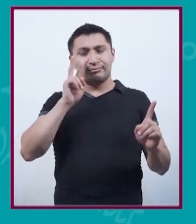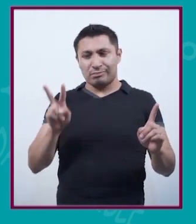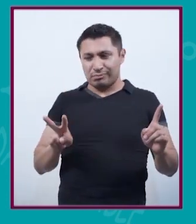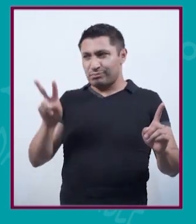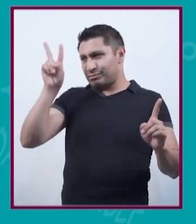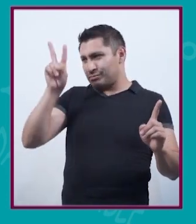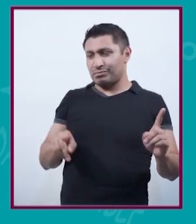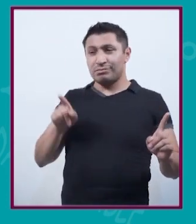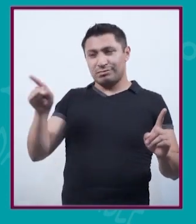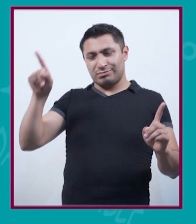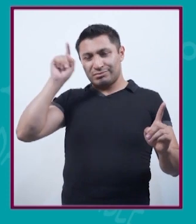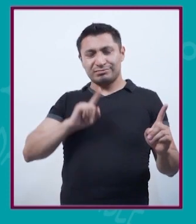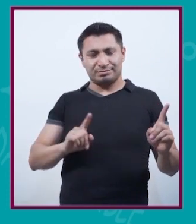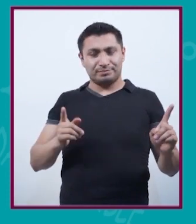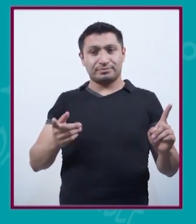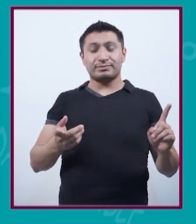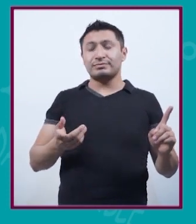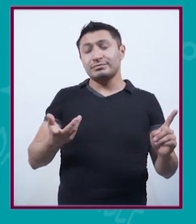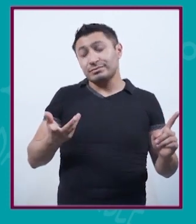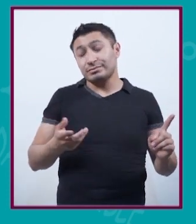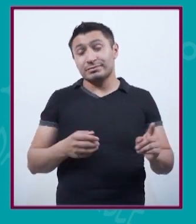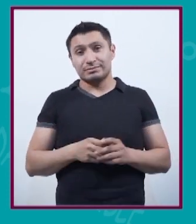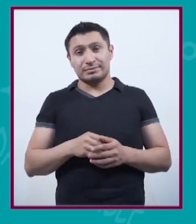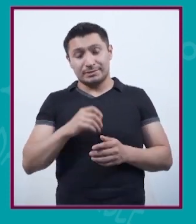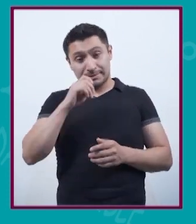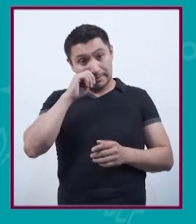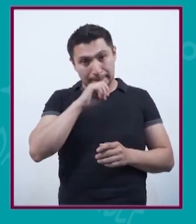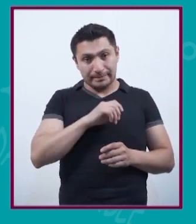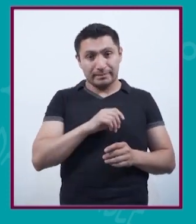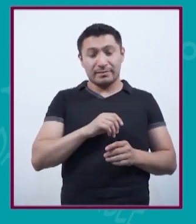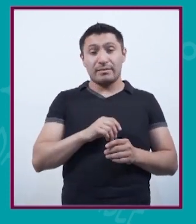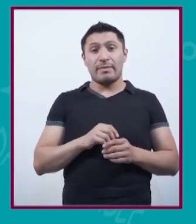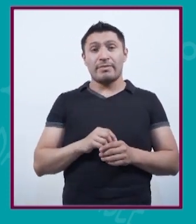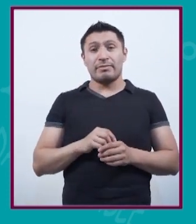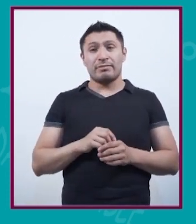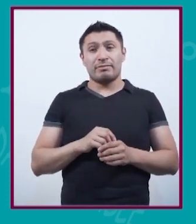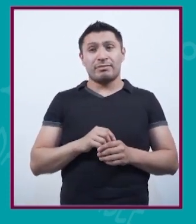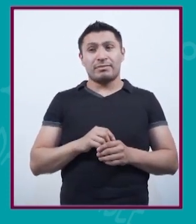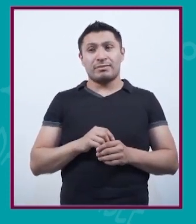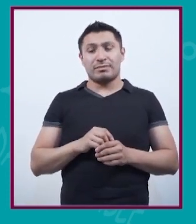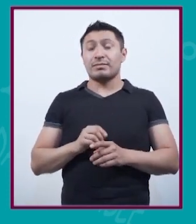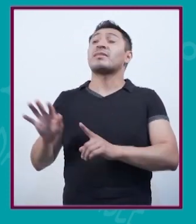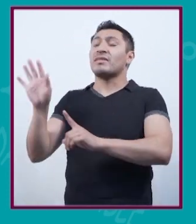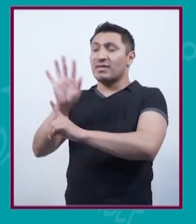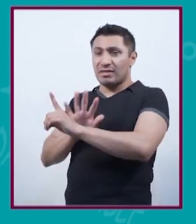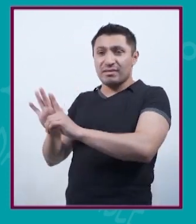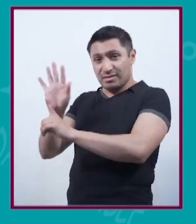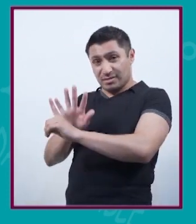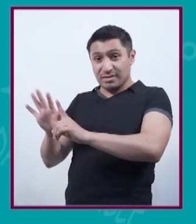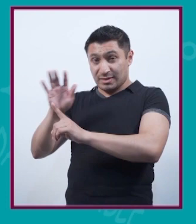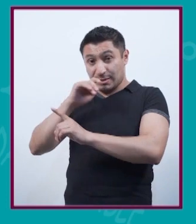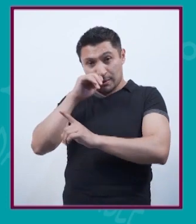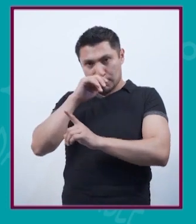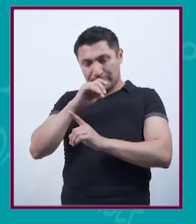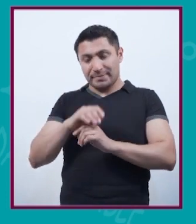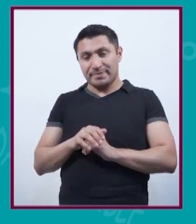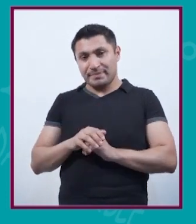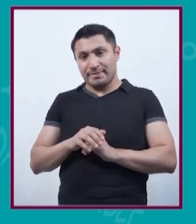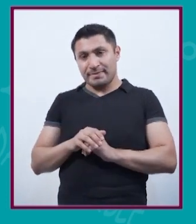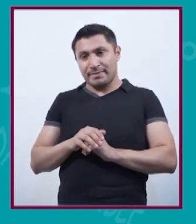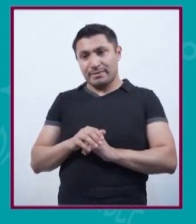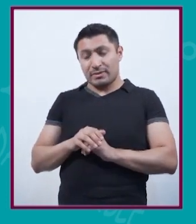y él, como él estaba ahí viendo cómo se estaba desarrollando el fascismo en todos los países de Europa,